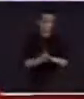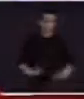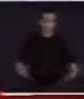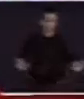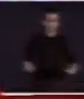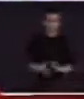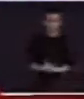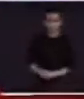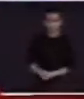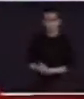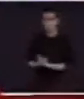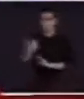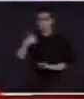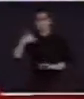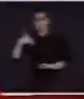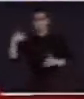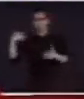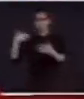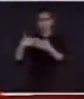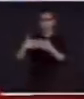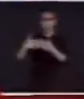Hace ya unos cuantos años quería